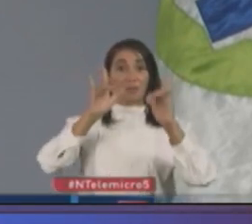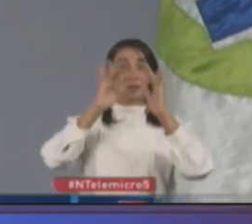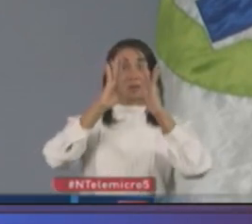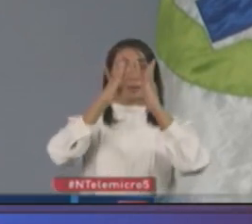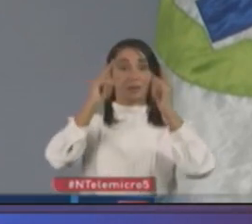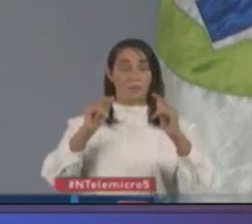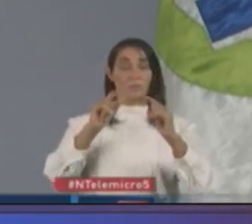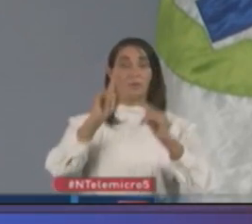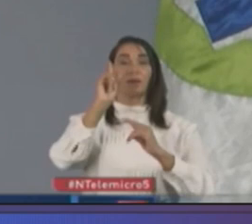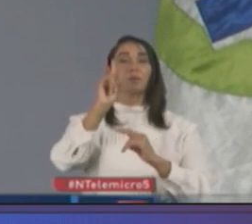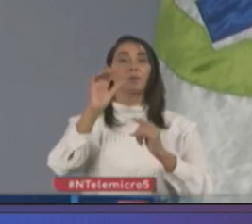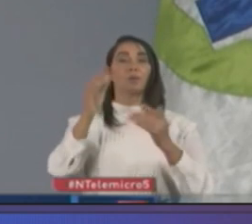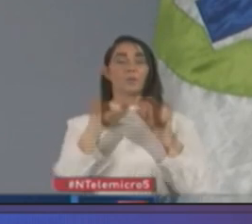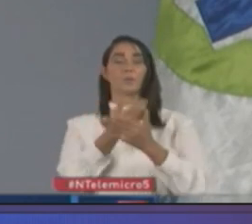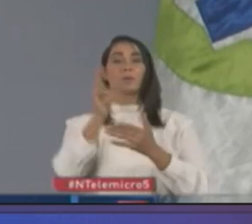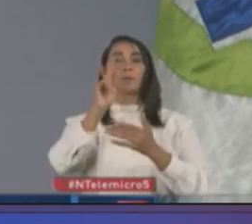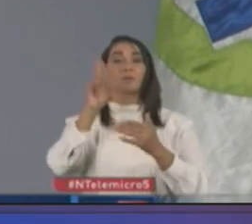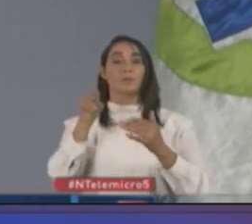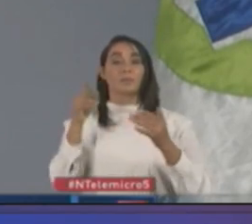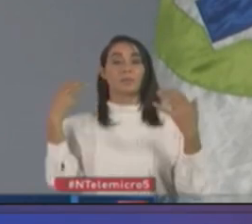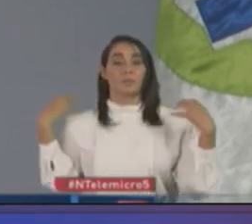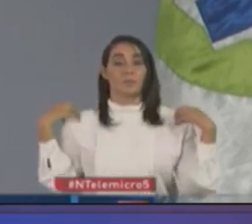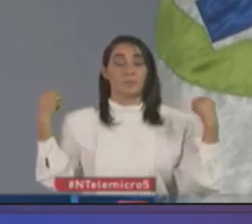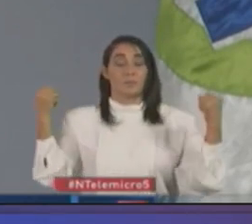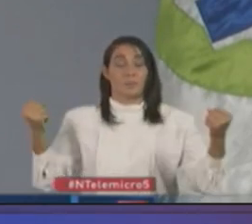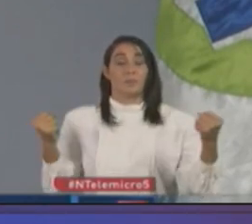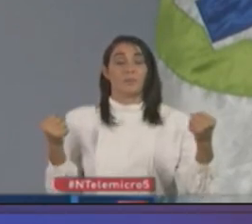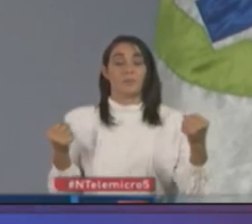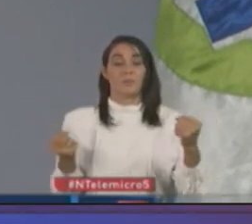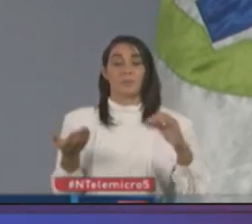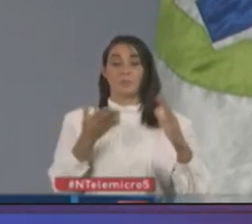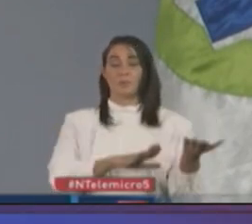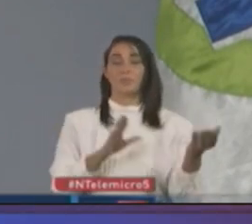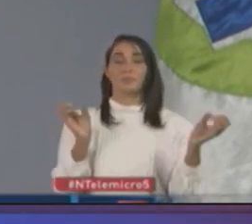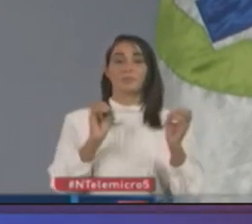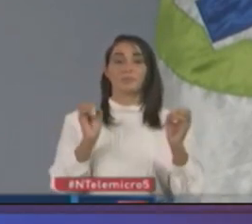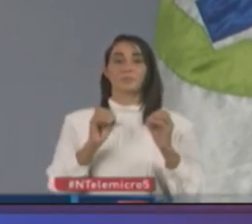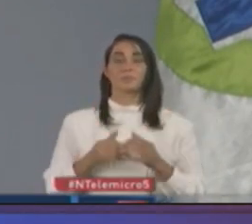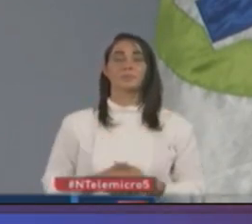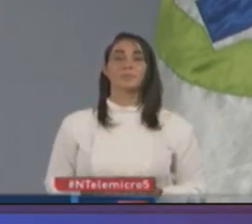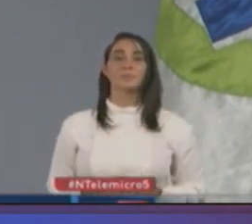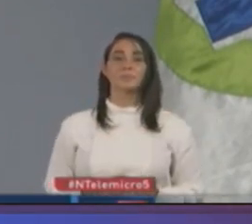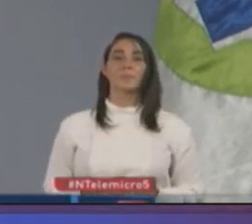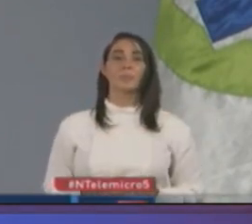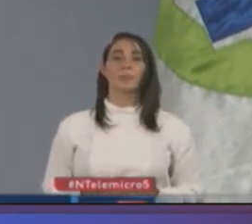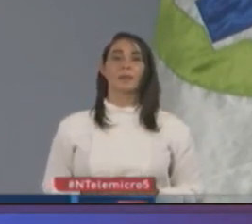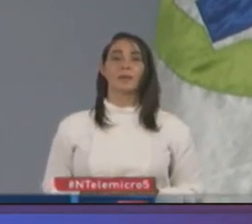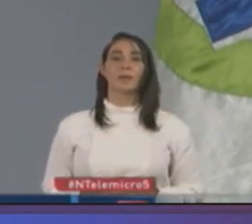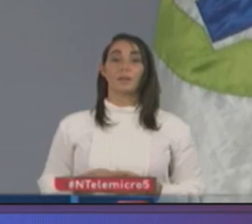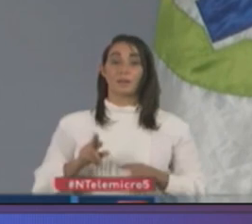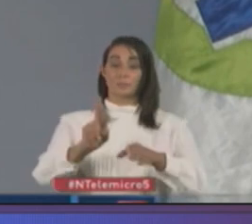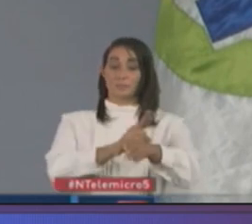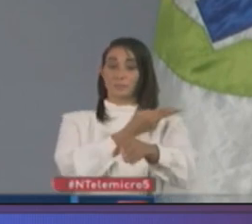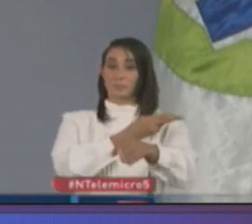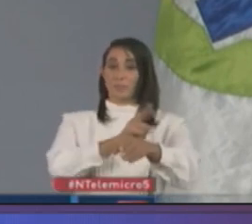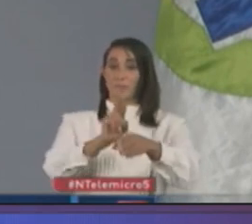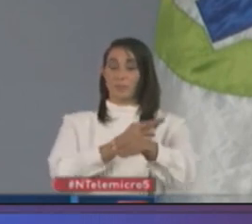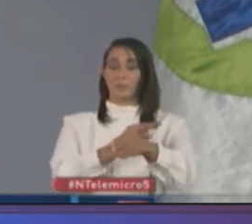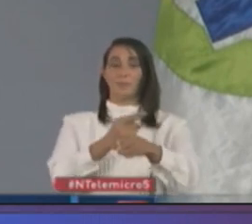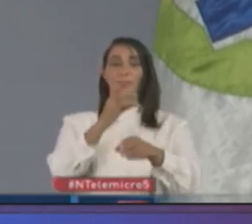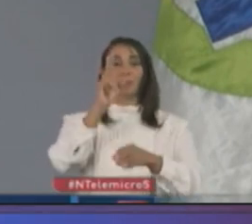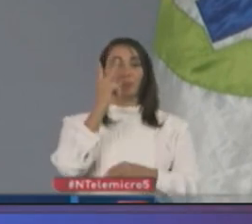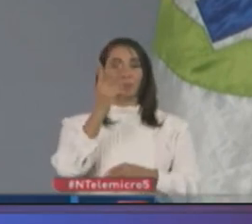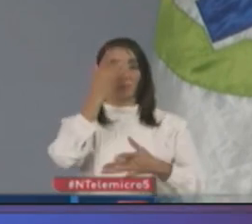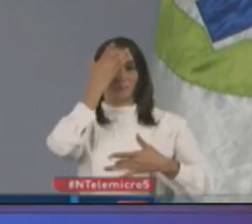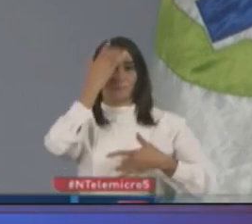109 acumulados, 22 recuperados, 0 fallecimiento. La Romana, 2